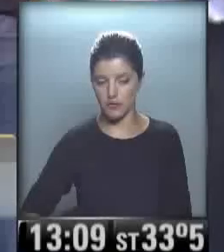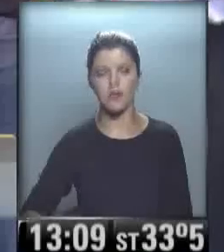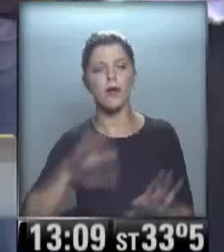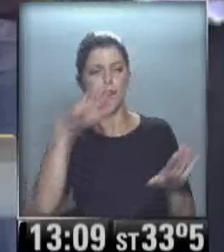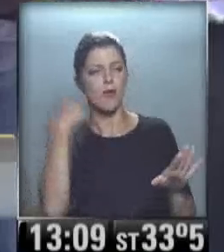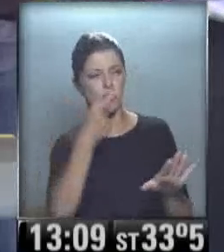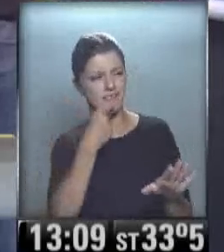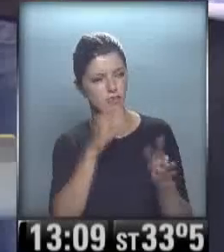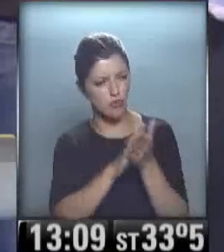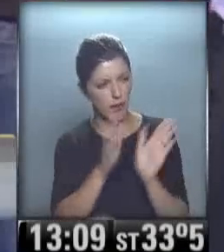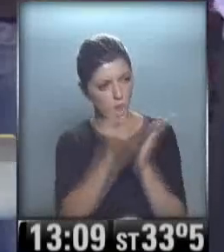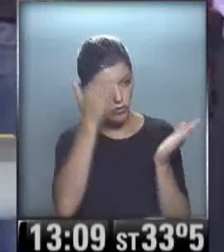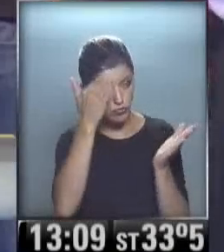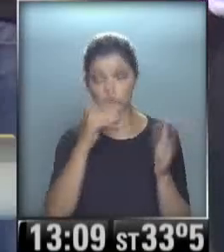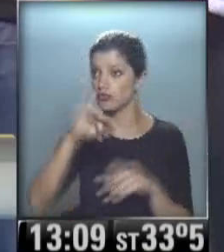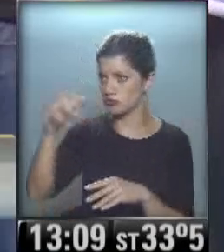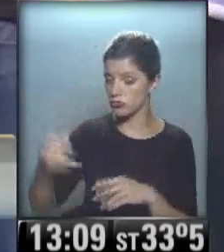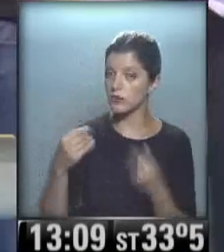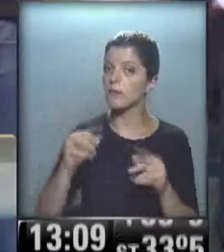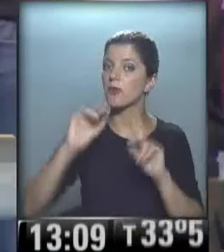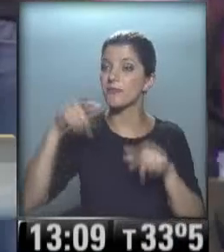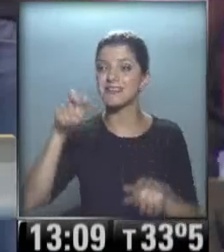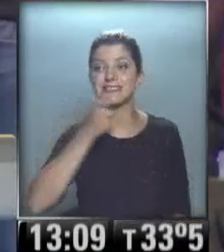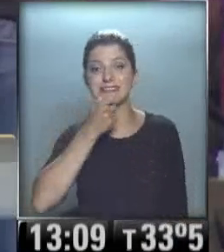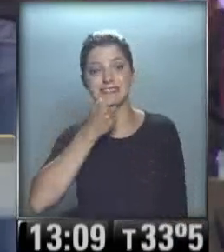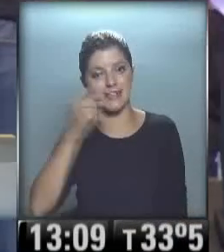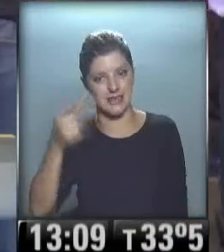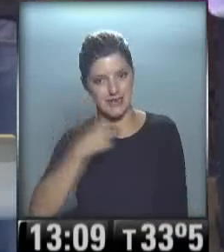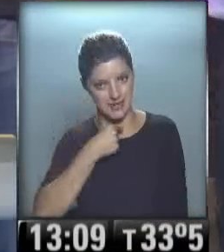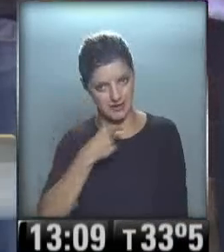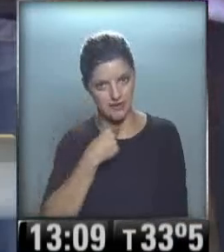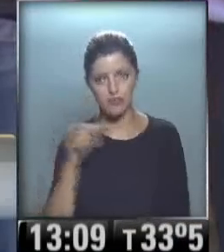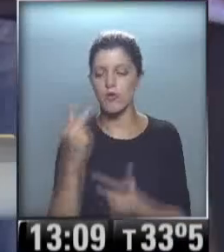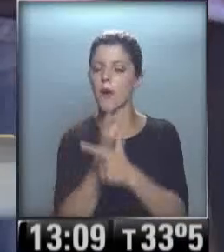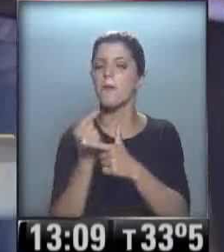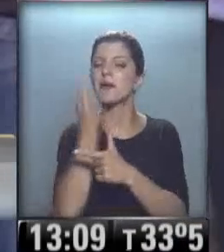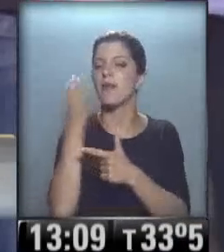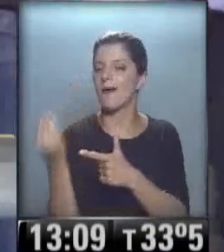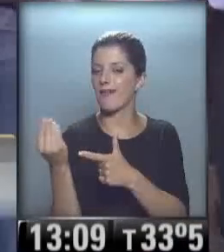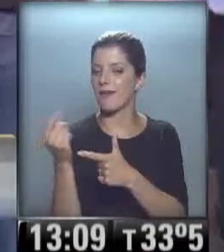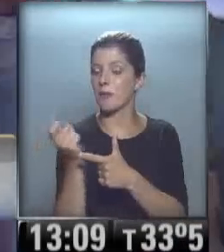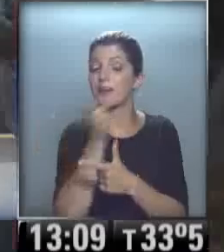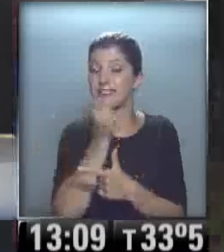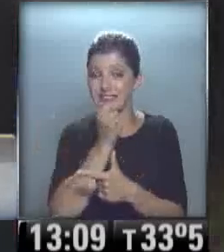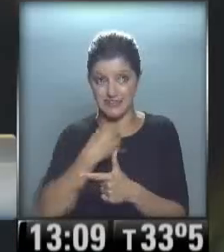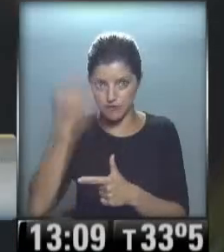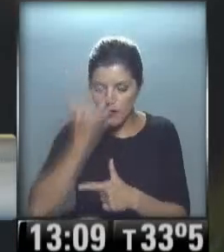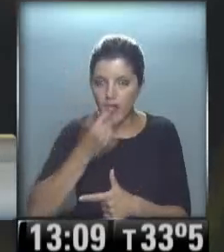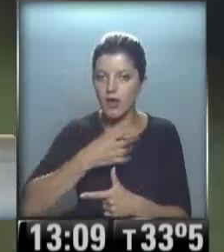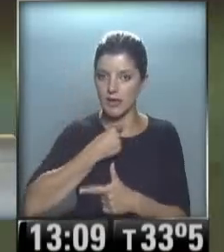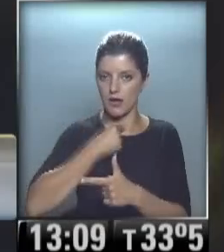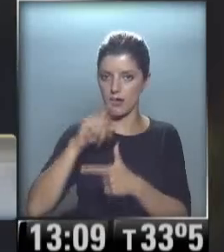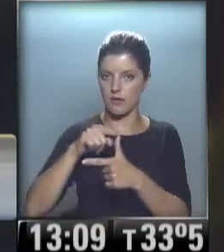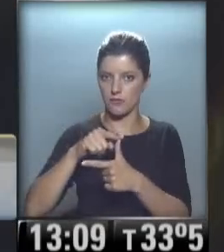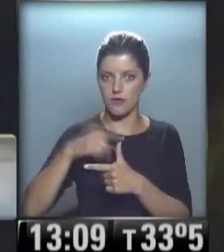cambio constitucional claro y si quiere y hay que ver qué va primero porque si quiere efectivamente aunque